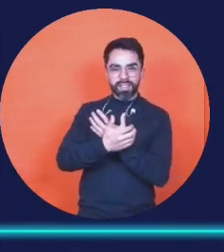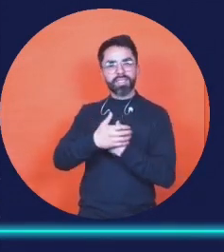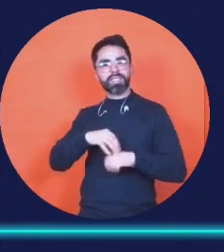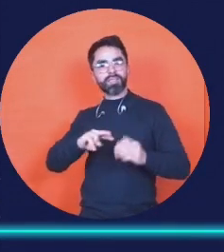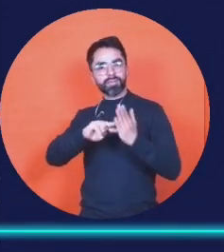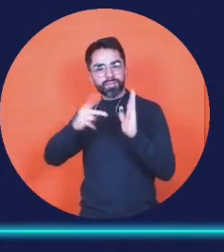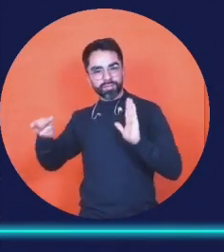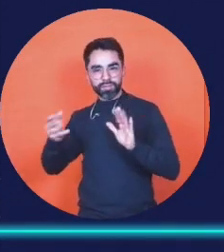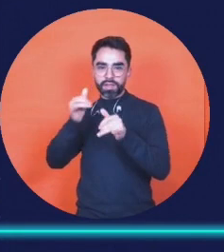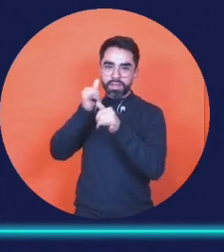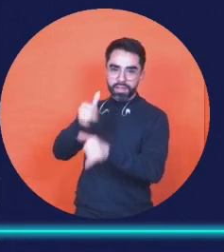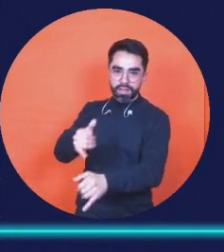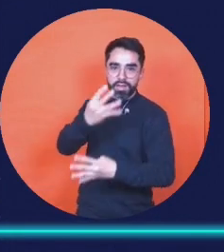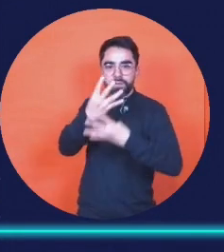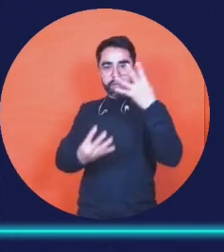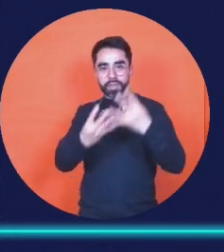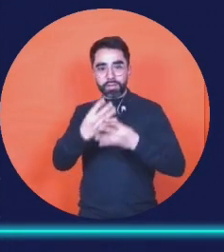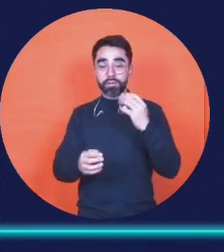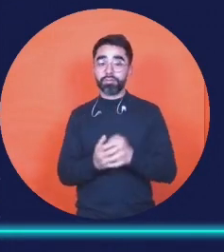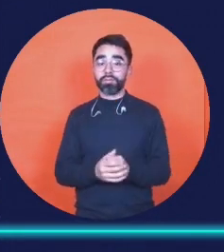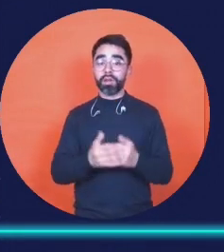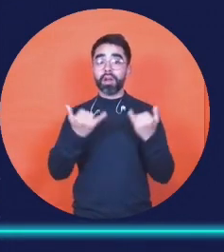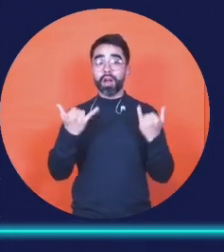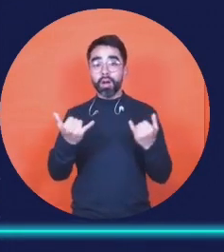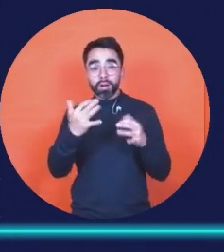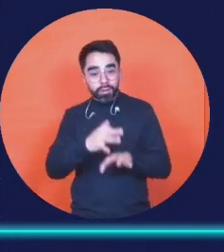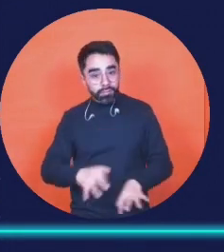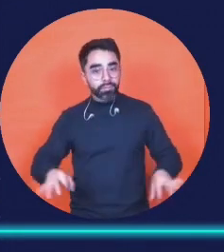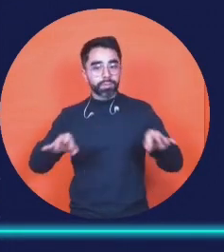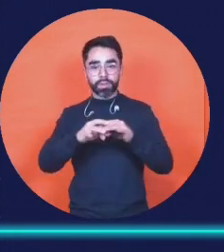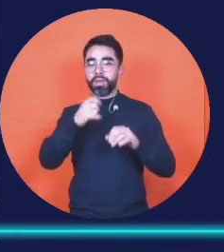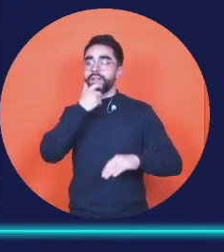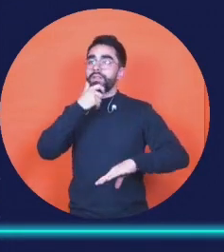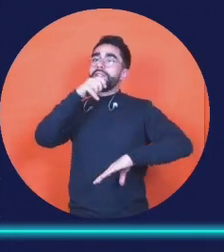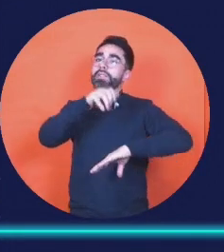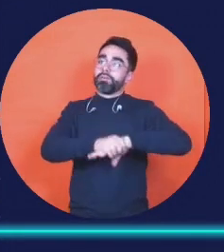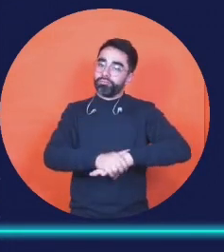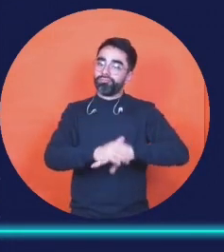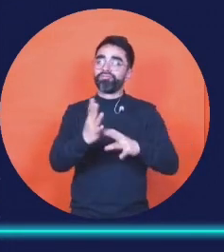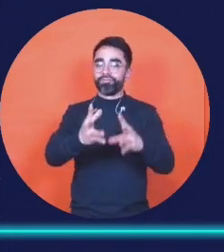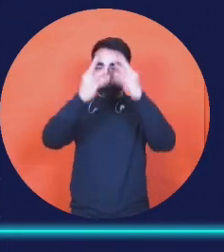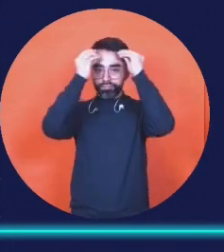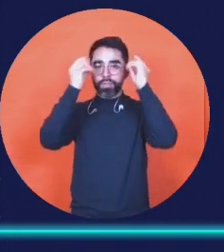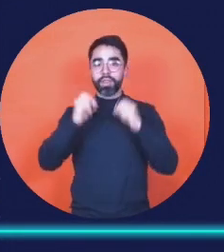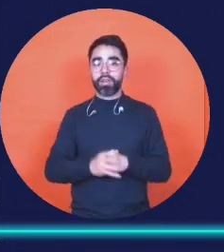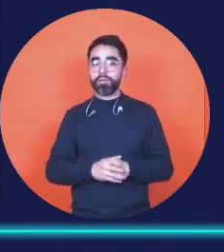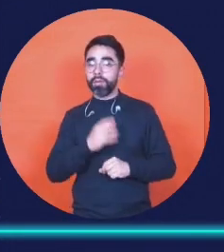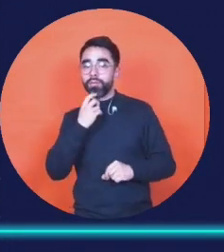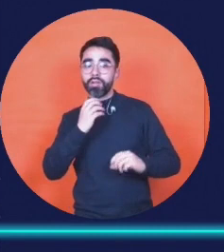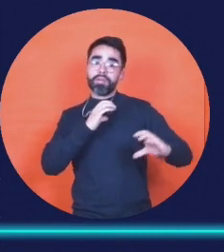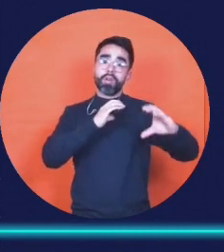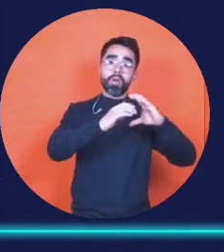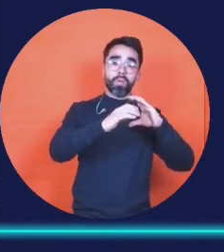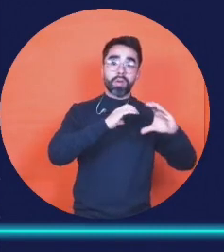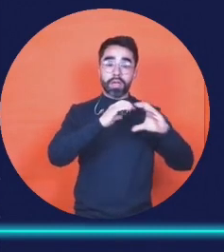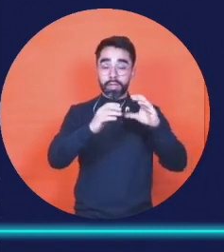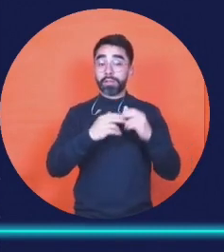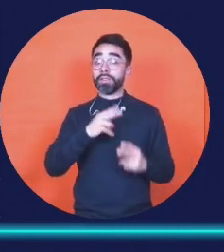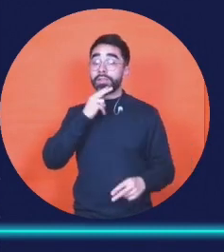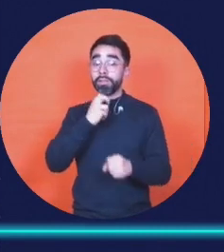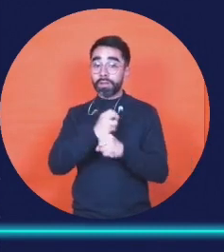Y por ahora, sí o sí, necesitamos un inglés mínimo B1. Esto de la comunicación se vuelve muy duro si no hay un inglés básico con el que podamos